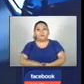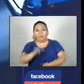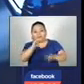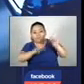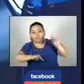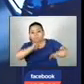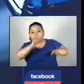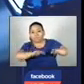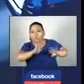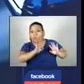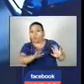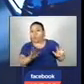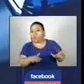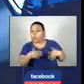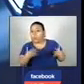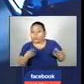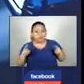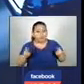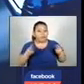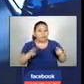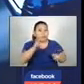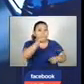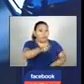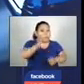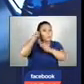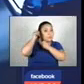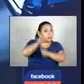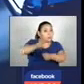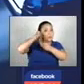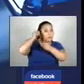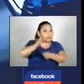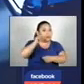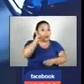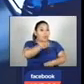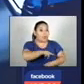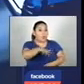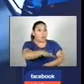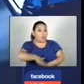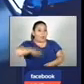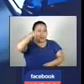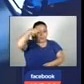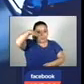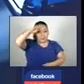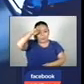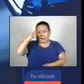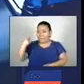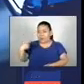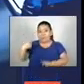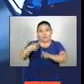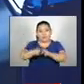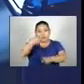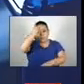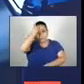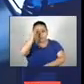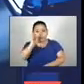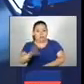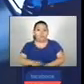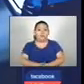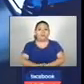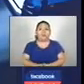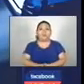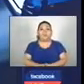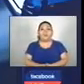evaluación podría precipitarse debido a las protestas y represión ocurridas en la isla durante el fin de semana, según legisladores.